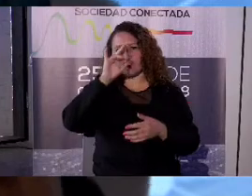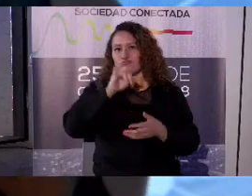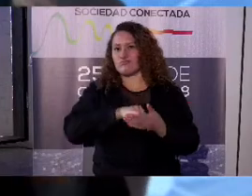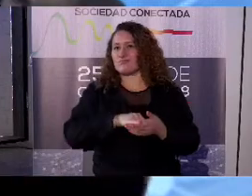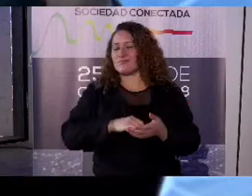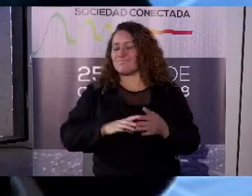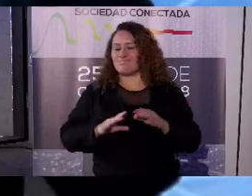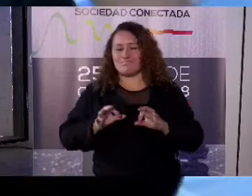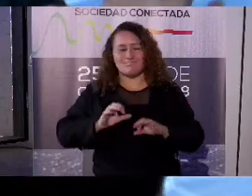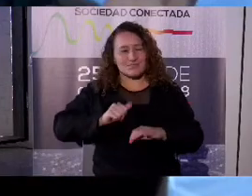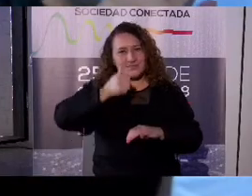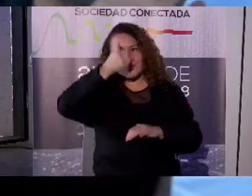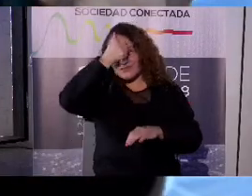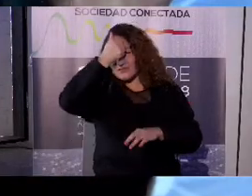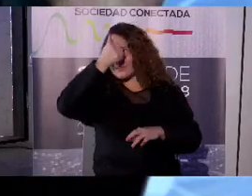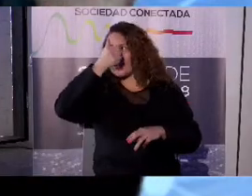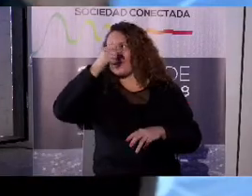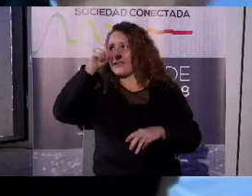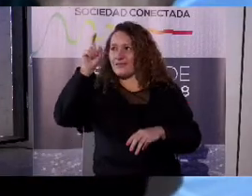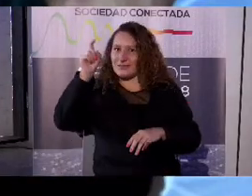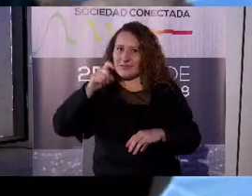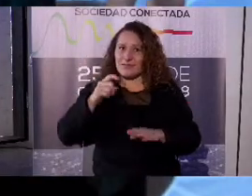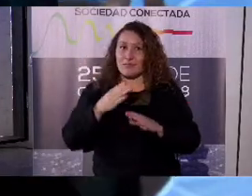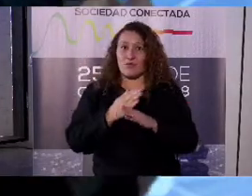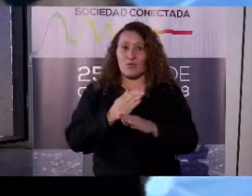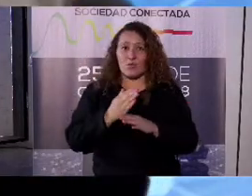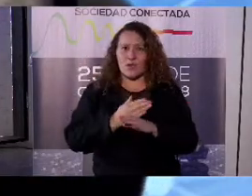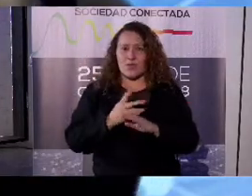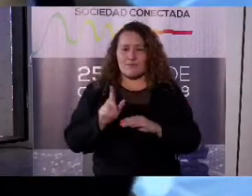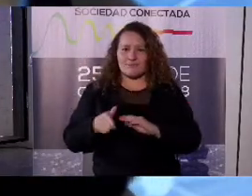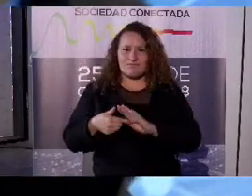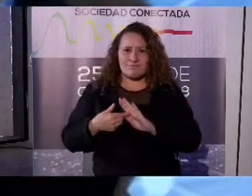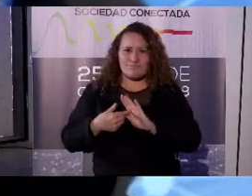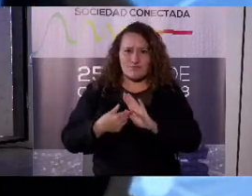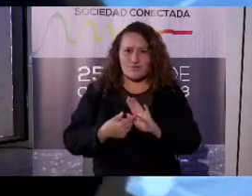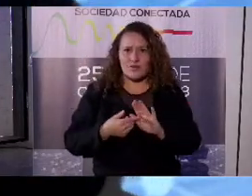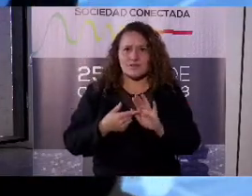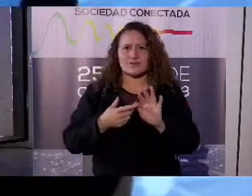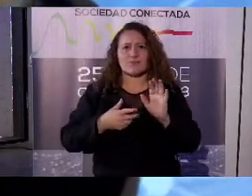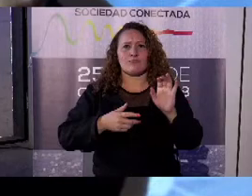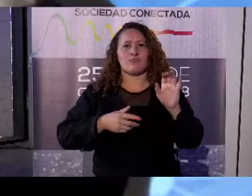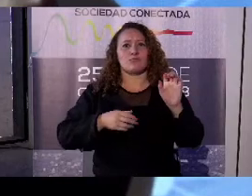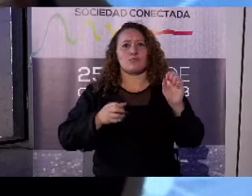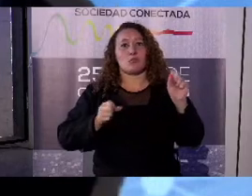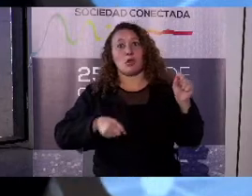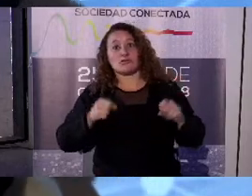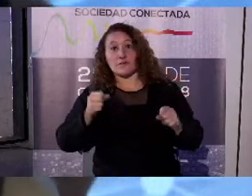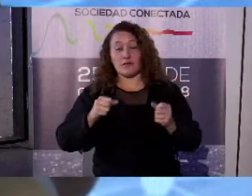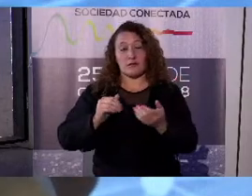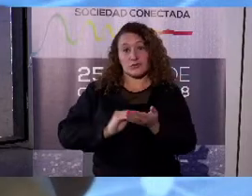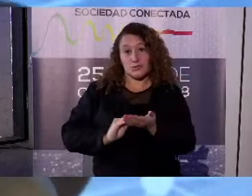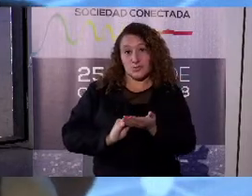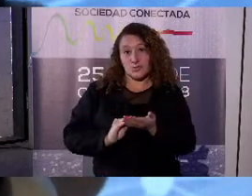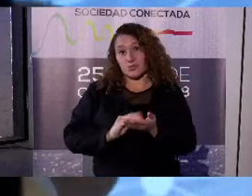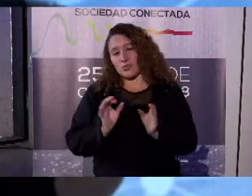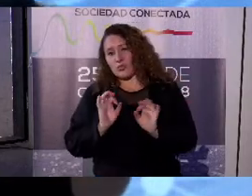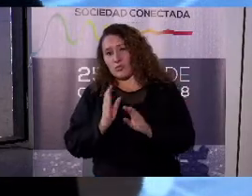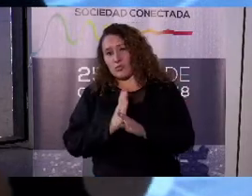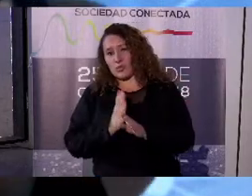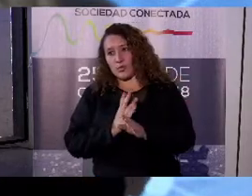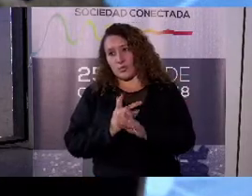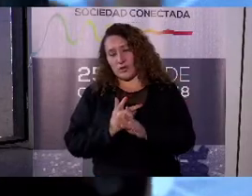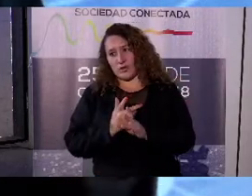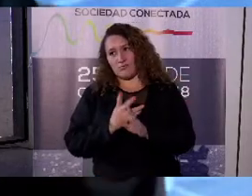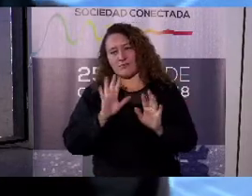vocear Mostrar nuestros problemas nuestras potenciales soluciones e inconvenientes en los